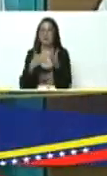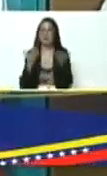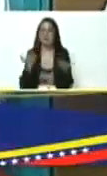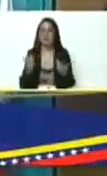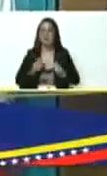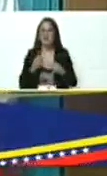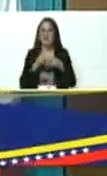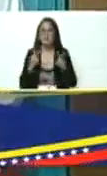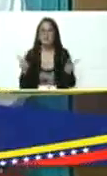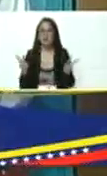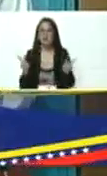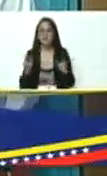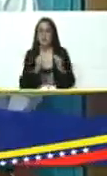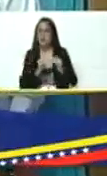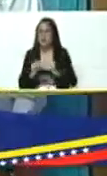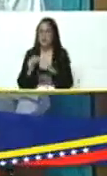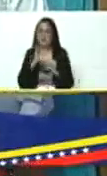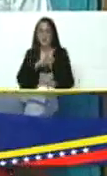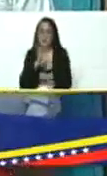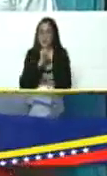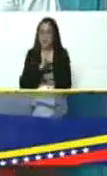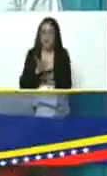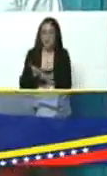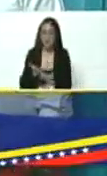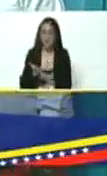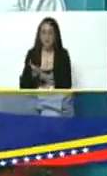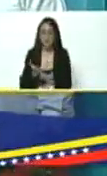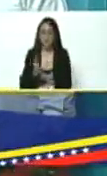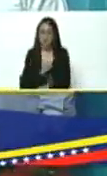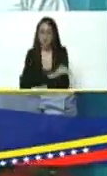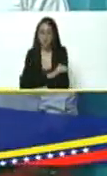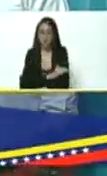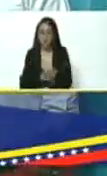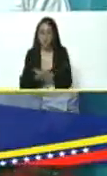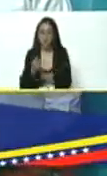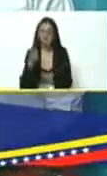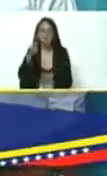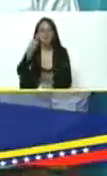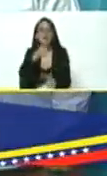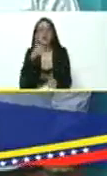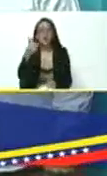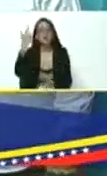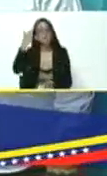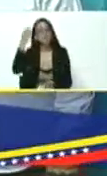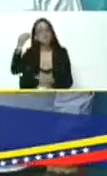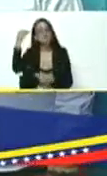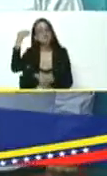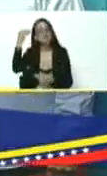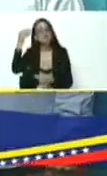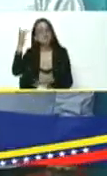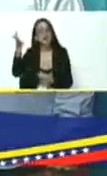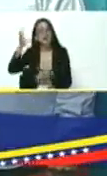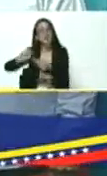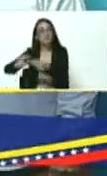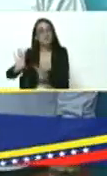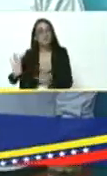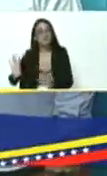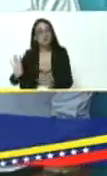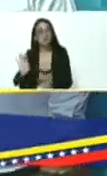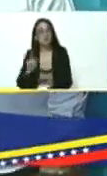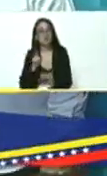paz, a la igualdad social. Que cada quien saque sus conclusiones en sus pensamientos. ¿Qué país